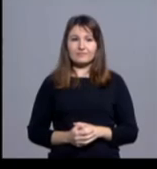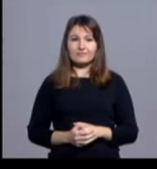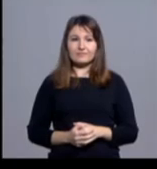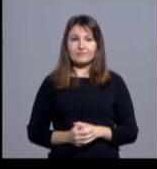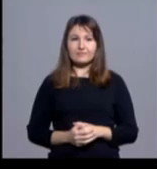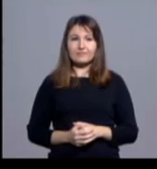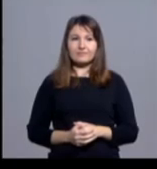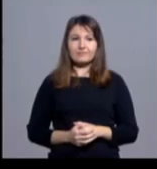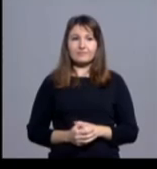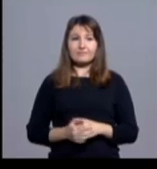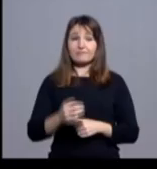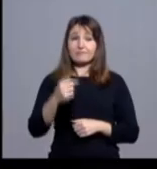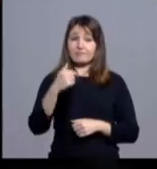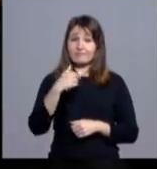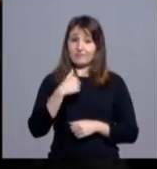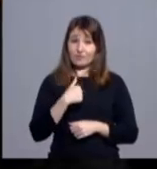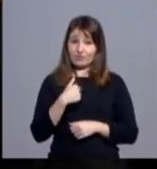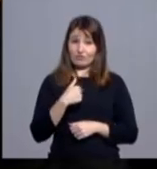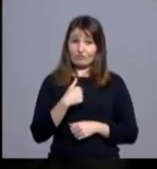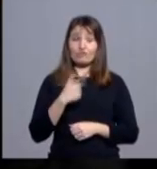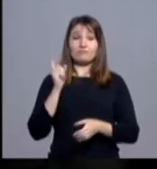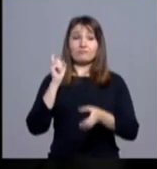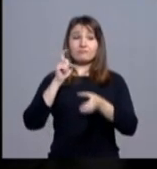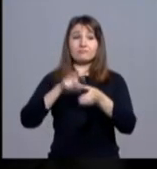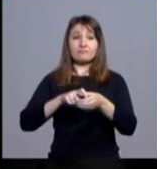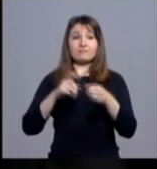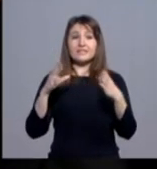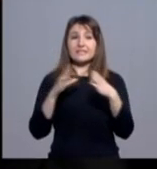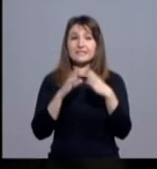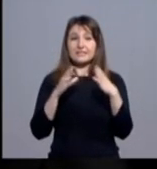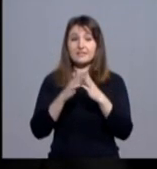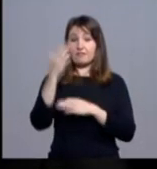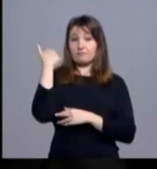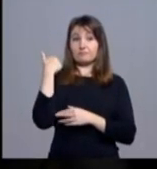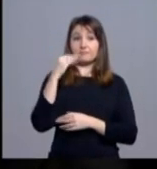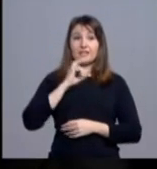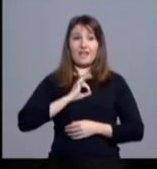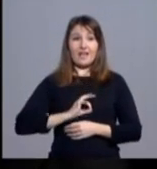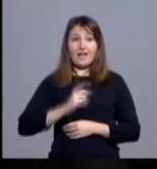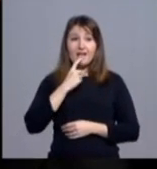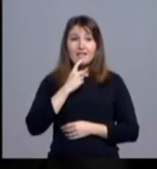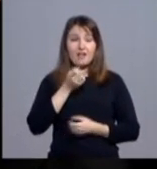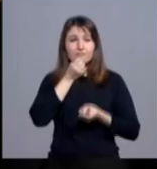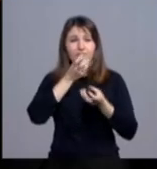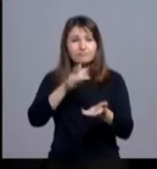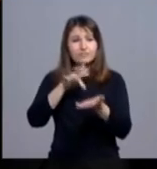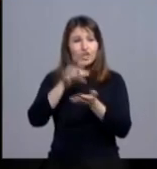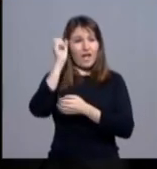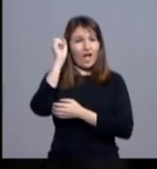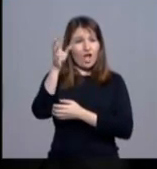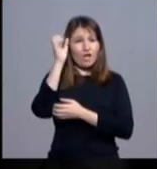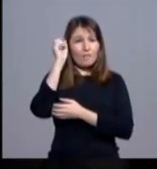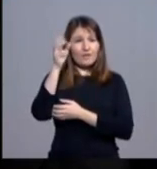Yo asistí, estaba en la iglesia cuando el cardenal pronunció esa homilía